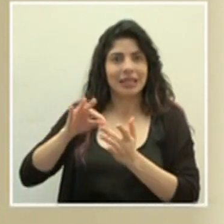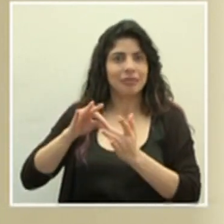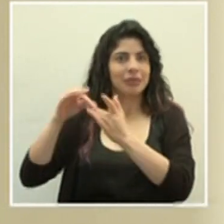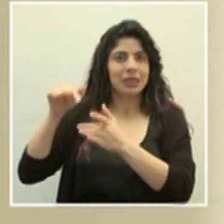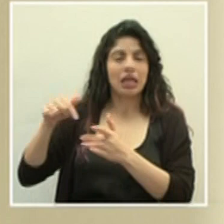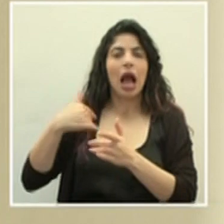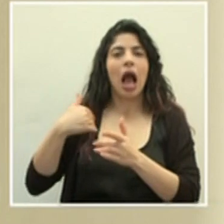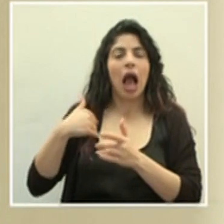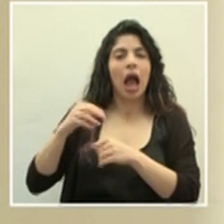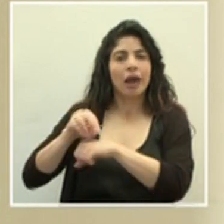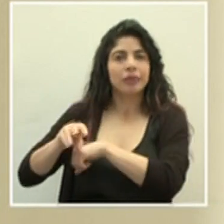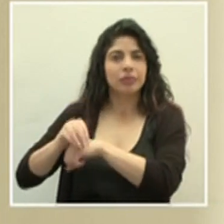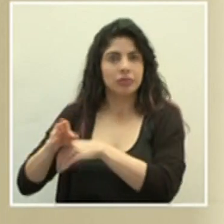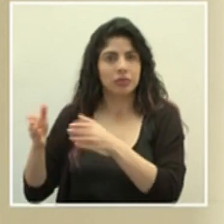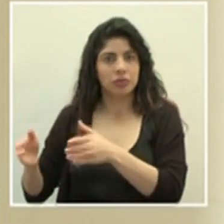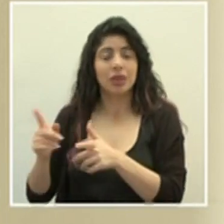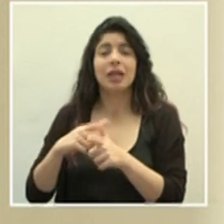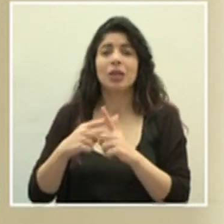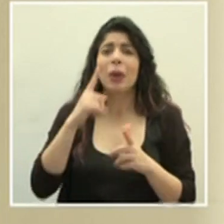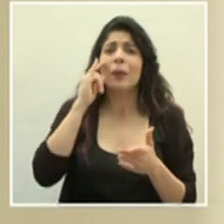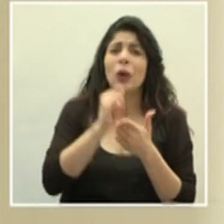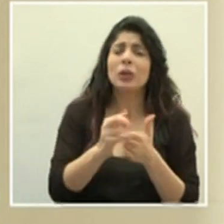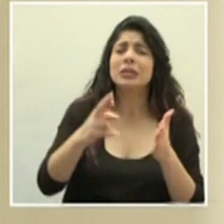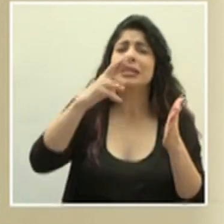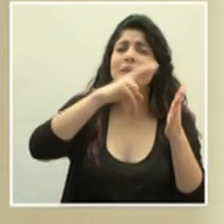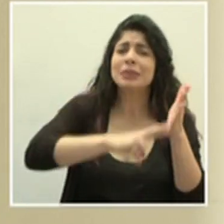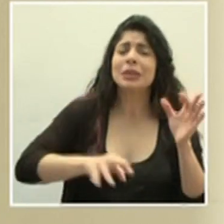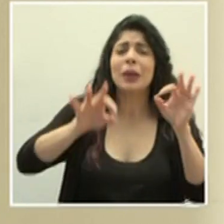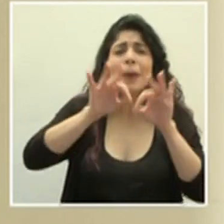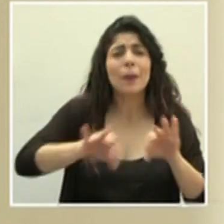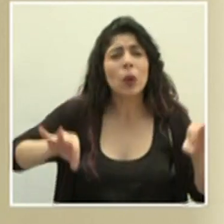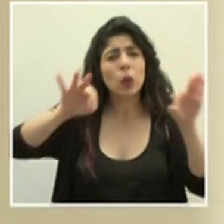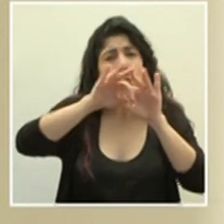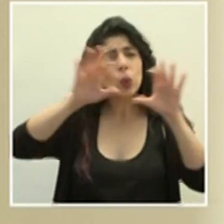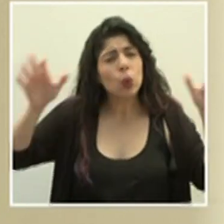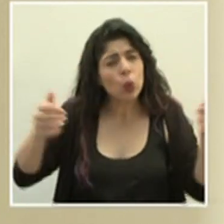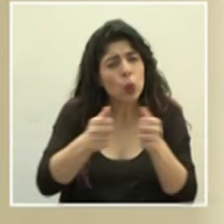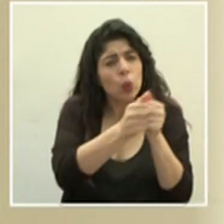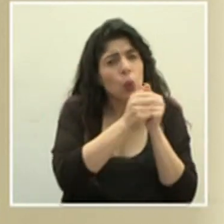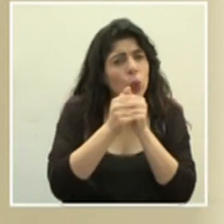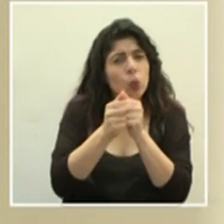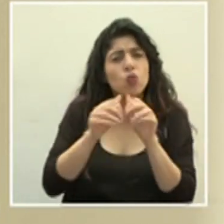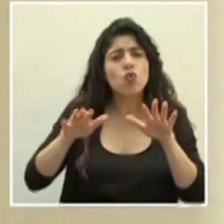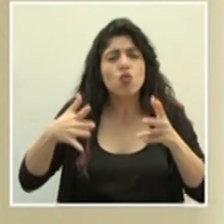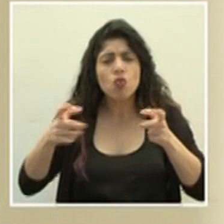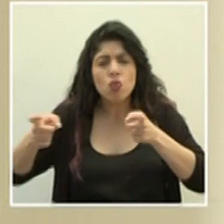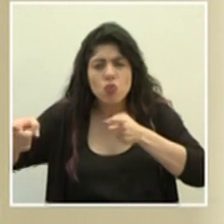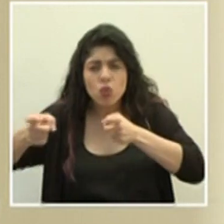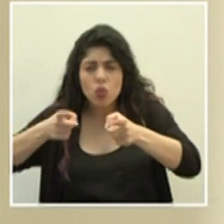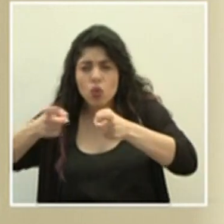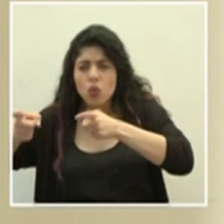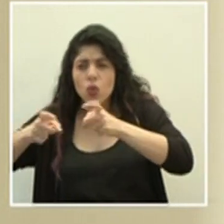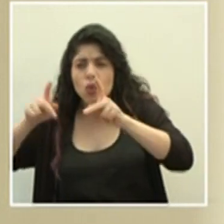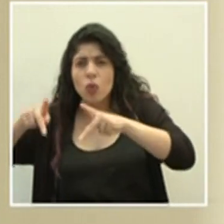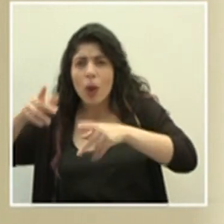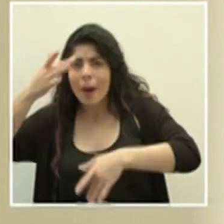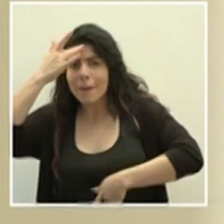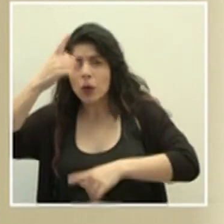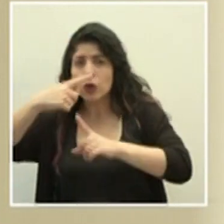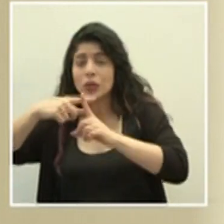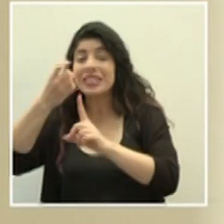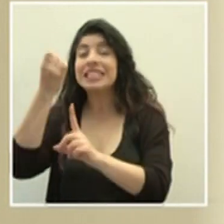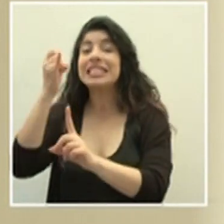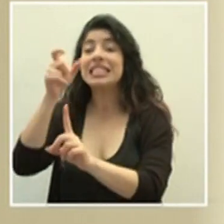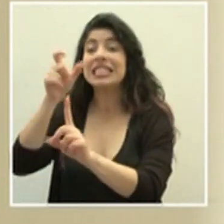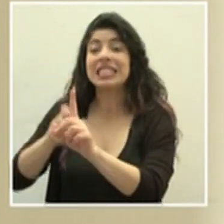aislamiento. Así que reitero la importancia de trabajar en esta contención de casos positivos cuando las personas no tengan condiciones